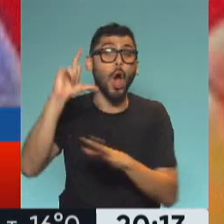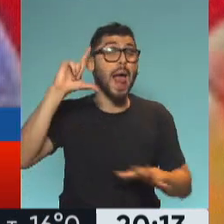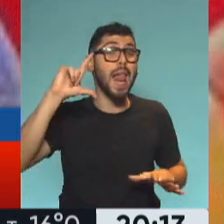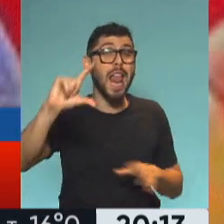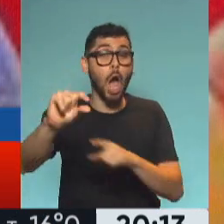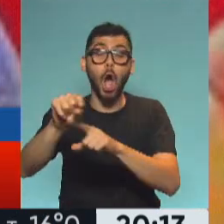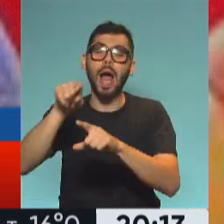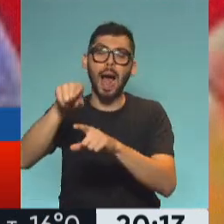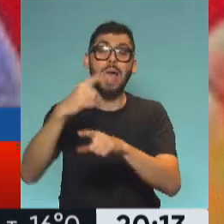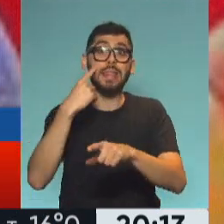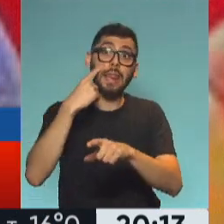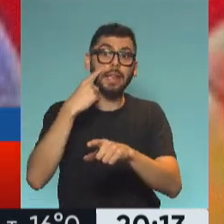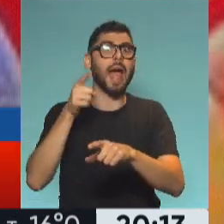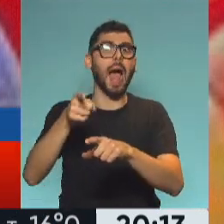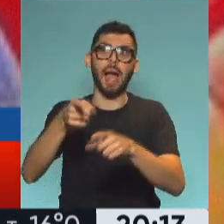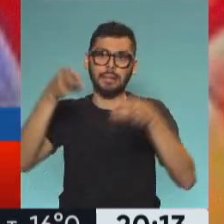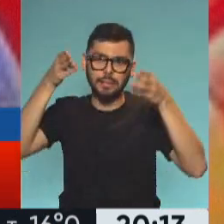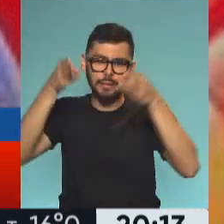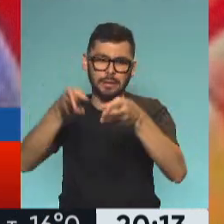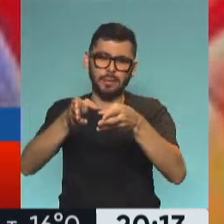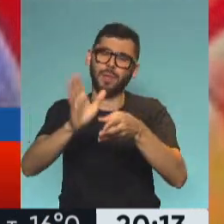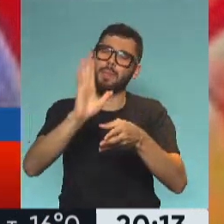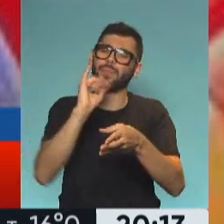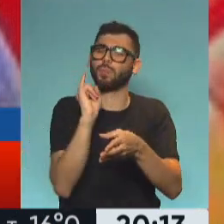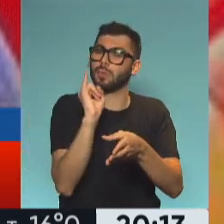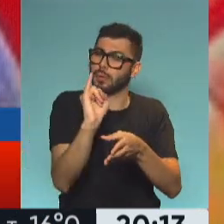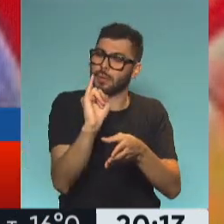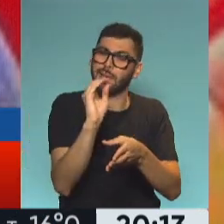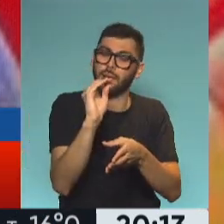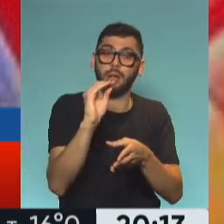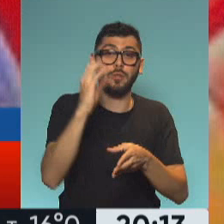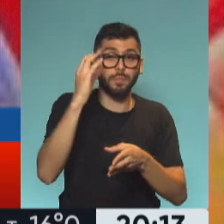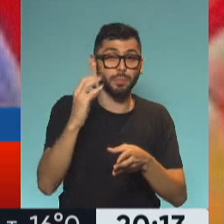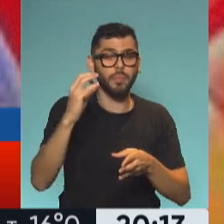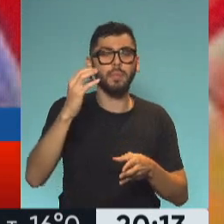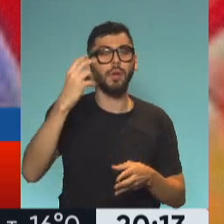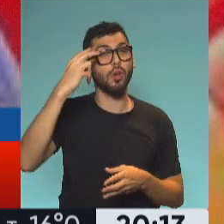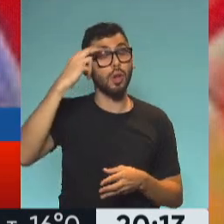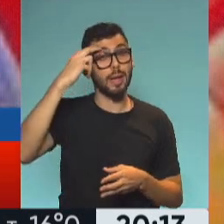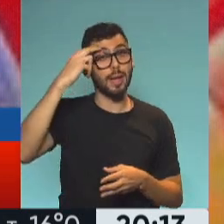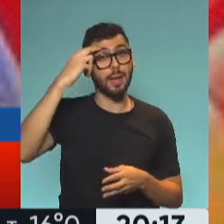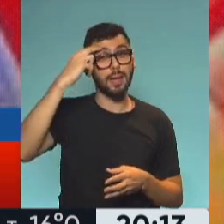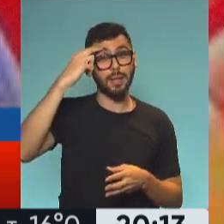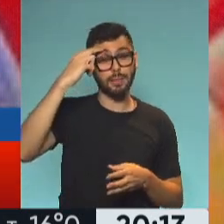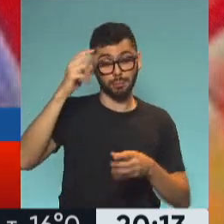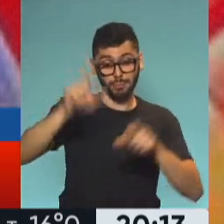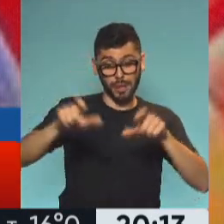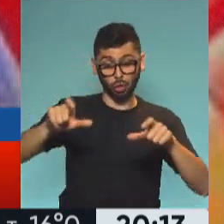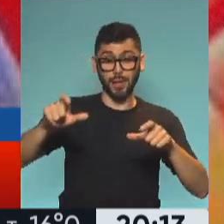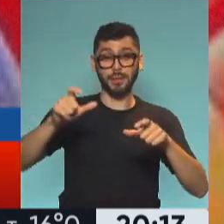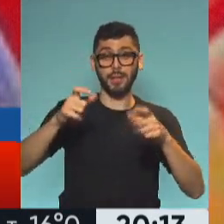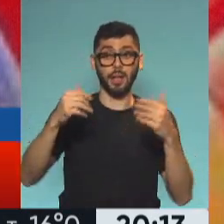porque bueno en primer lugar y déjame darte un datito porque el 90 casi el 90% de los candidatos que son